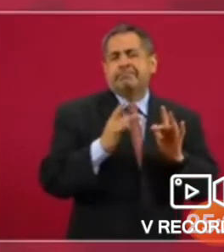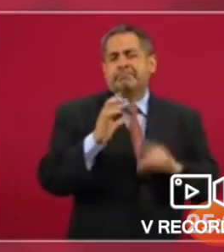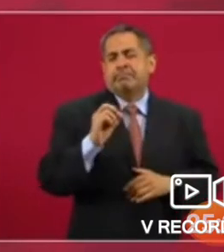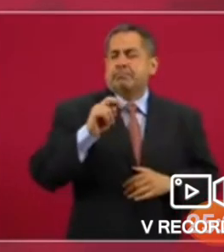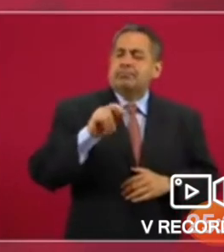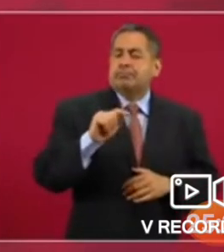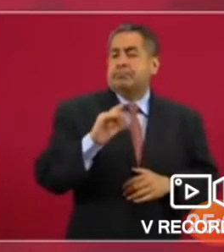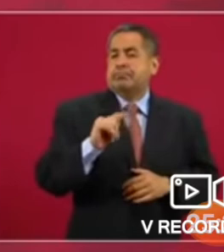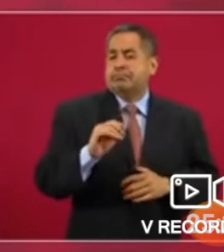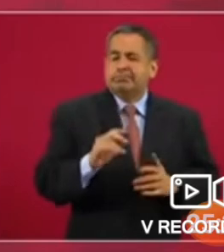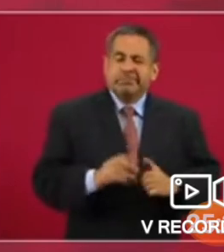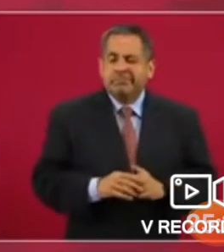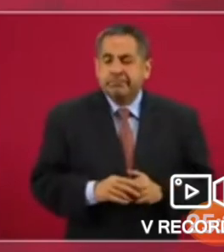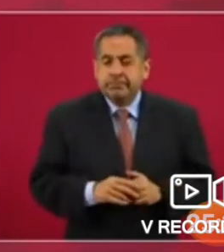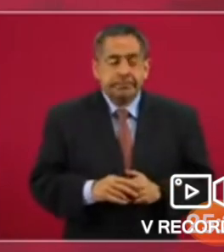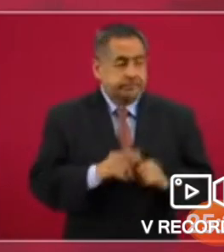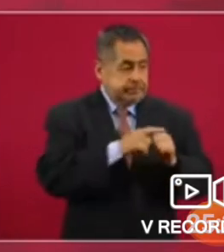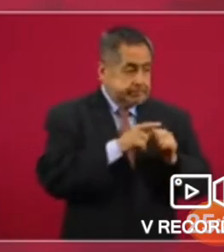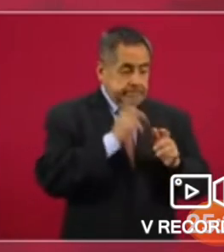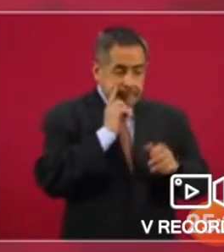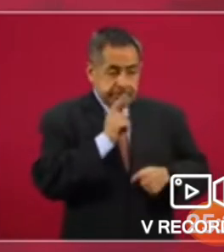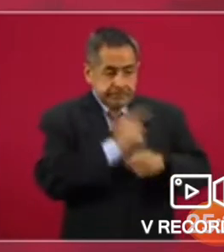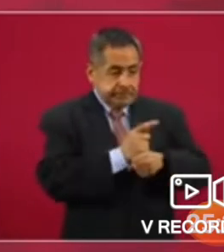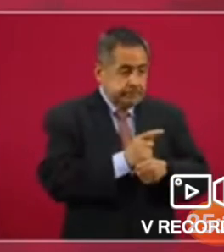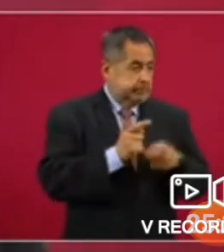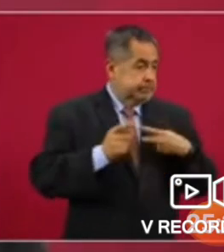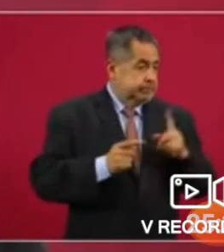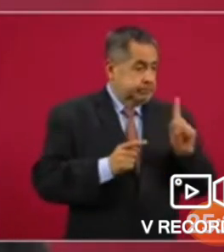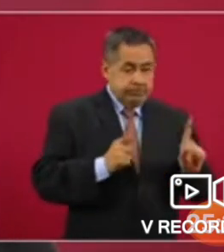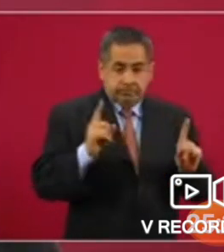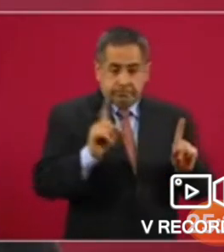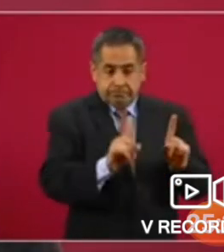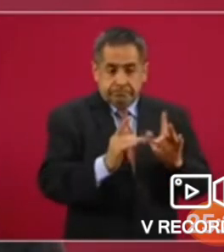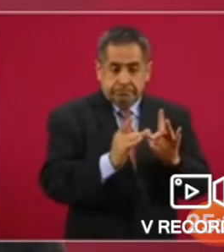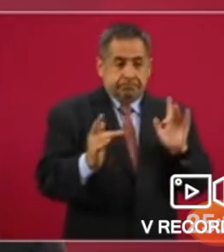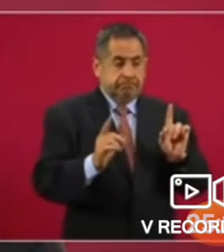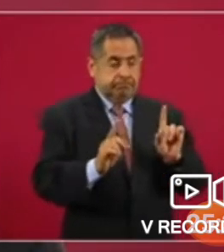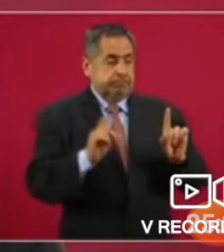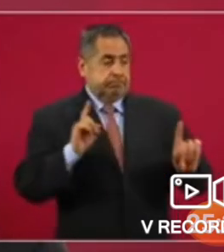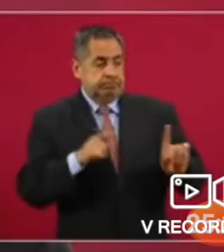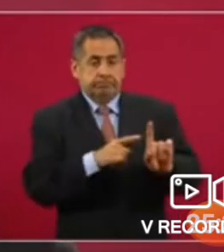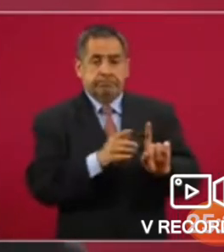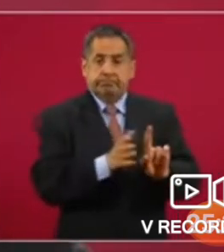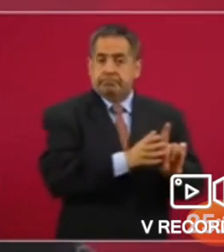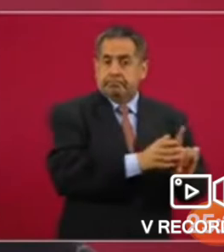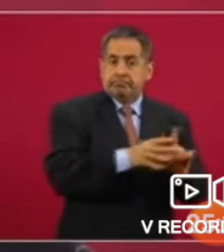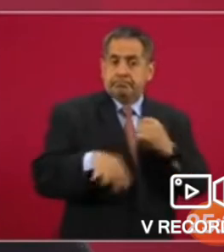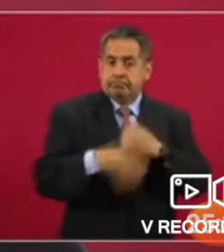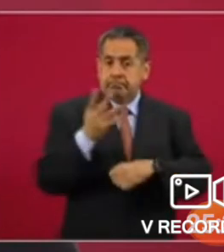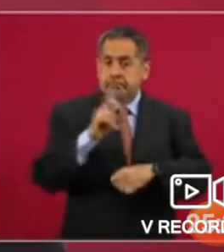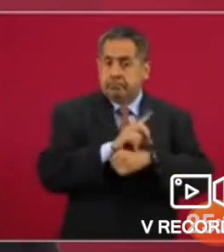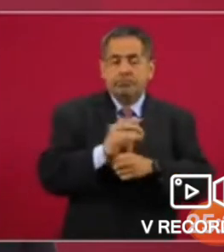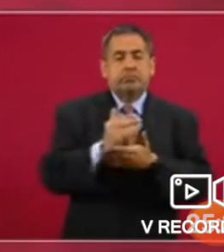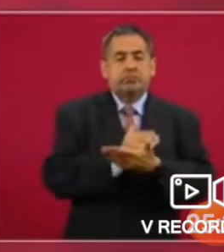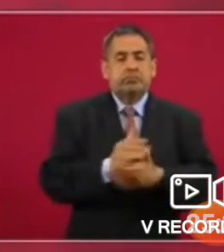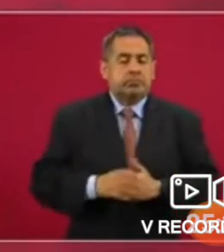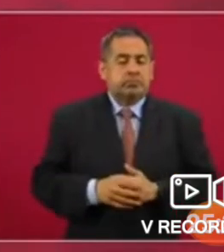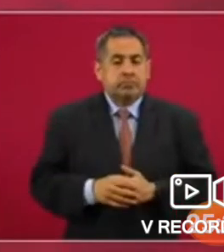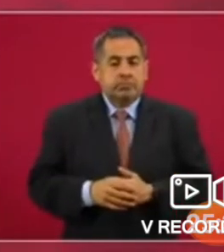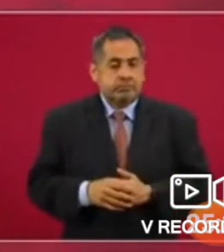la transmisión en la medida en que casos y contactos se mantienen en aislamiento por 14 días. Pero no tenemos